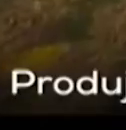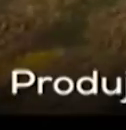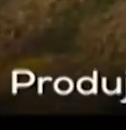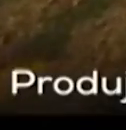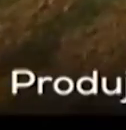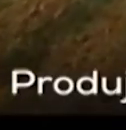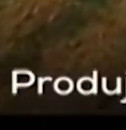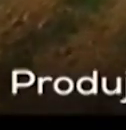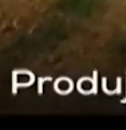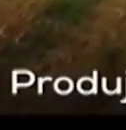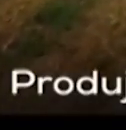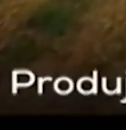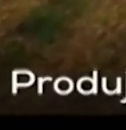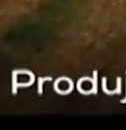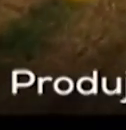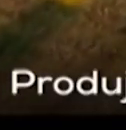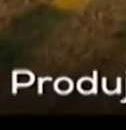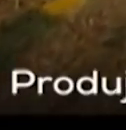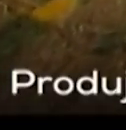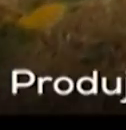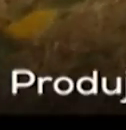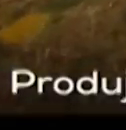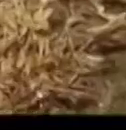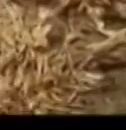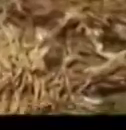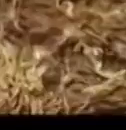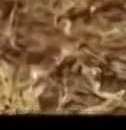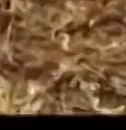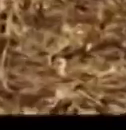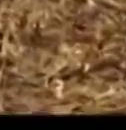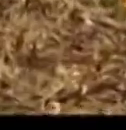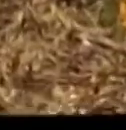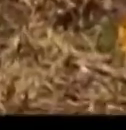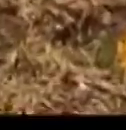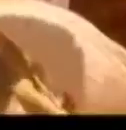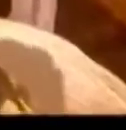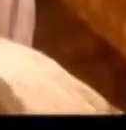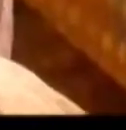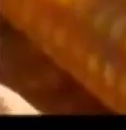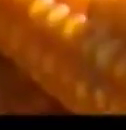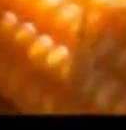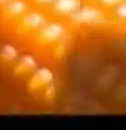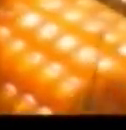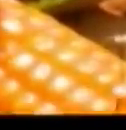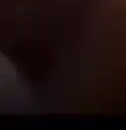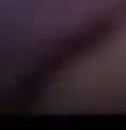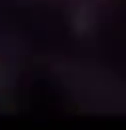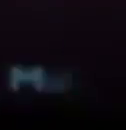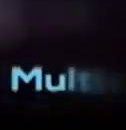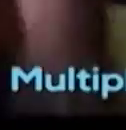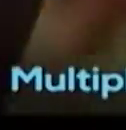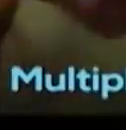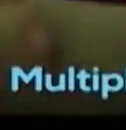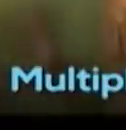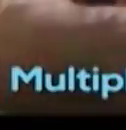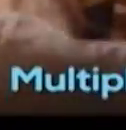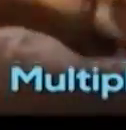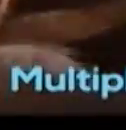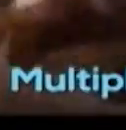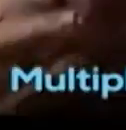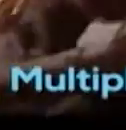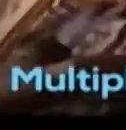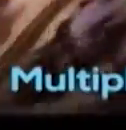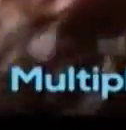El maíz tradicional solo produce entre 3 y 5 quintales por tarea. Este maíz de alto rendimiento